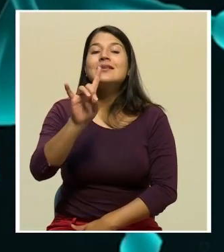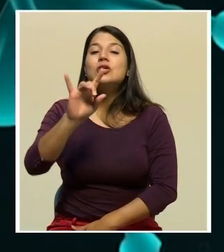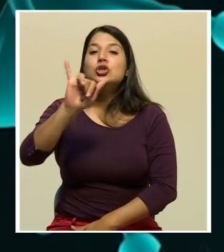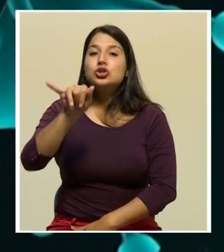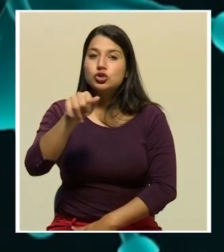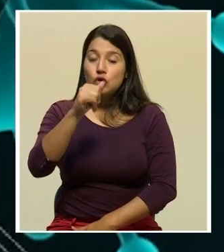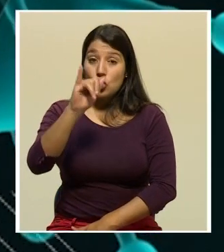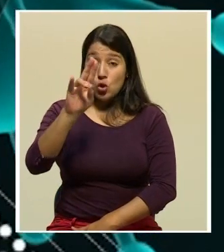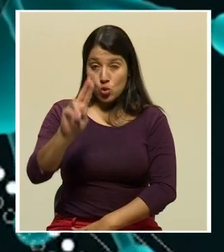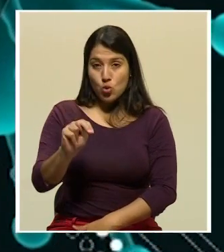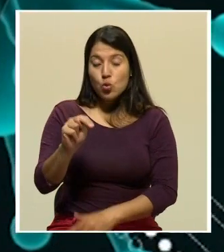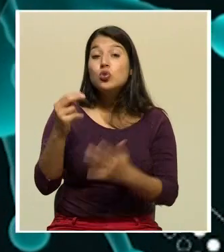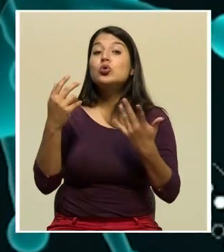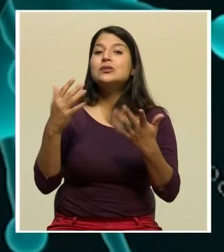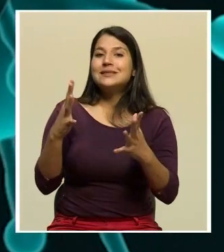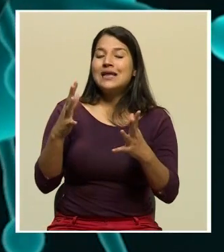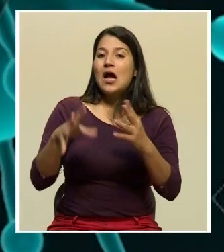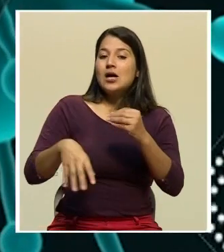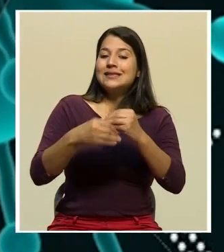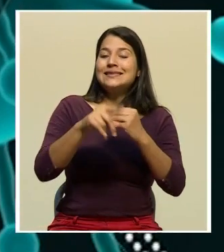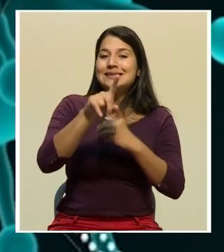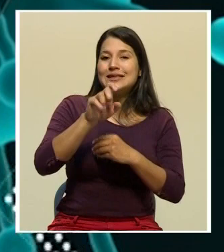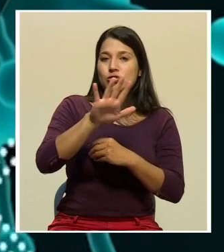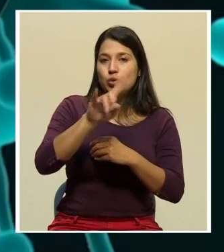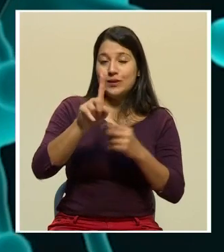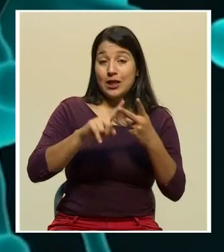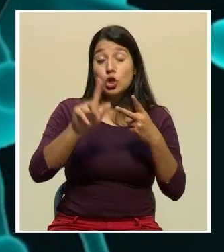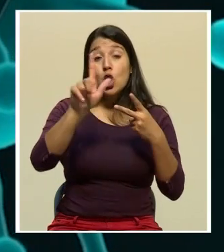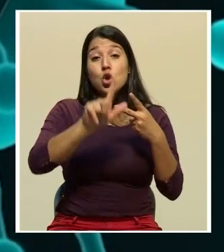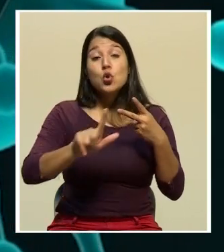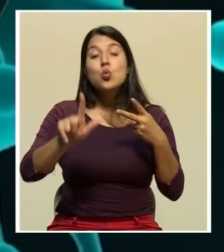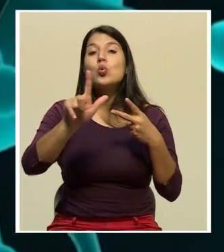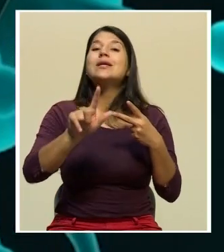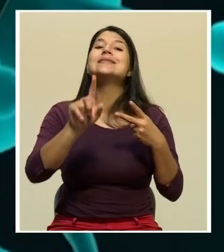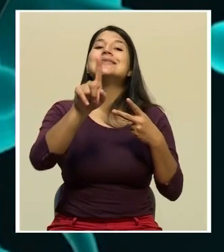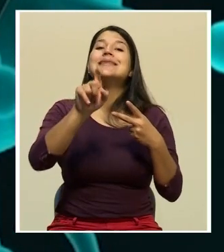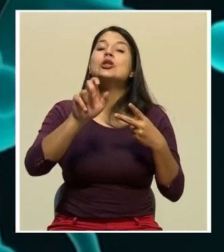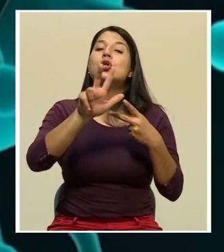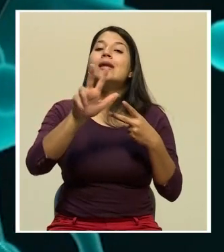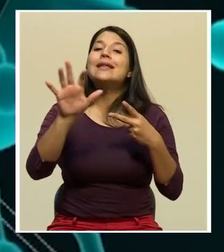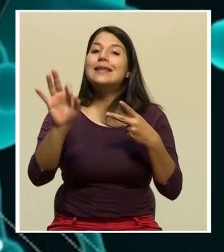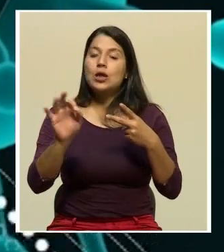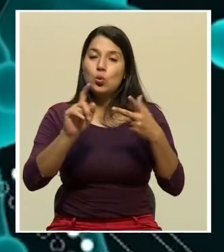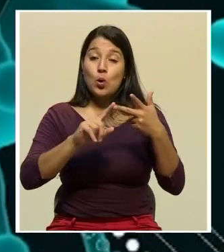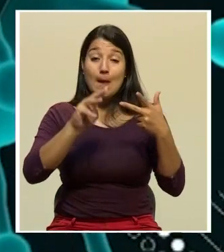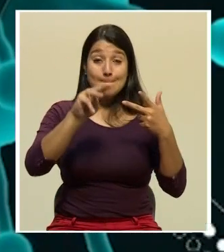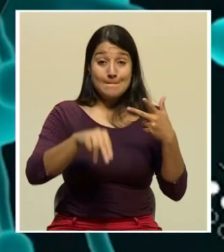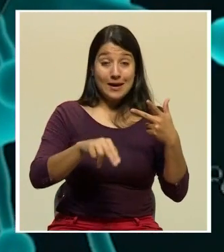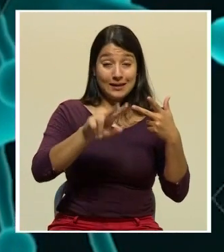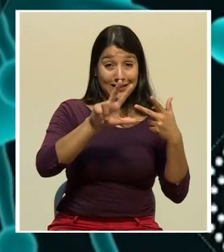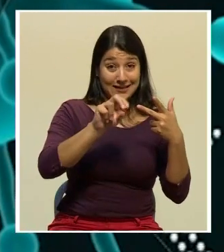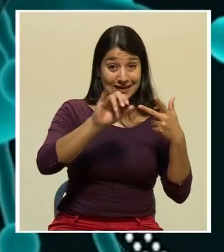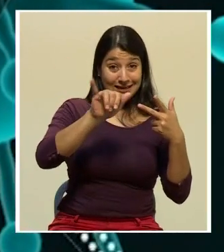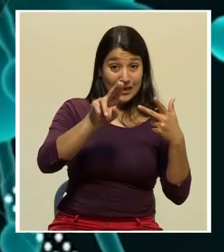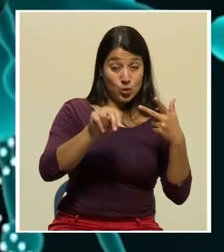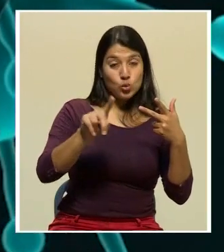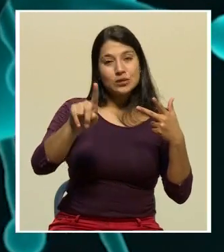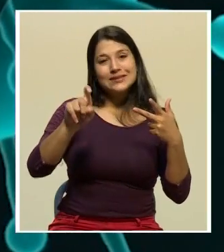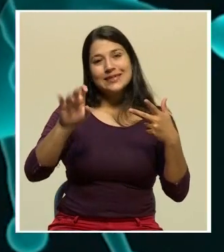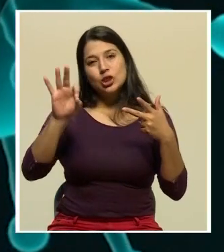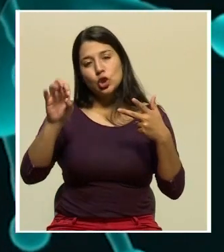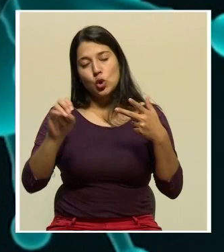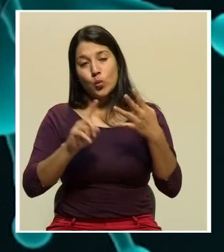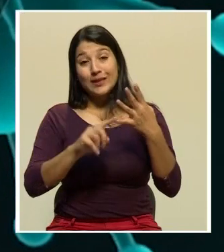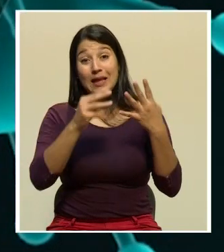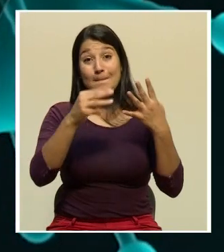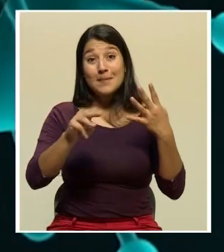reportaron 151 casos. El lunes 29 de junio, 139, el martes 30 de junio, 190, el